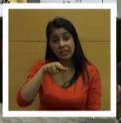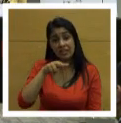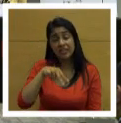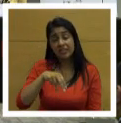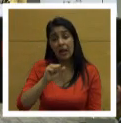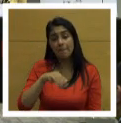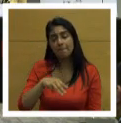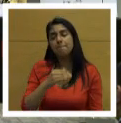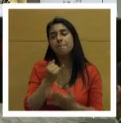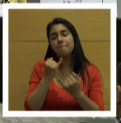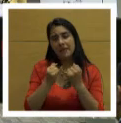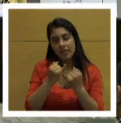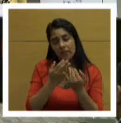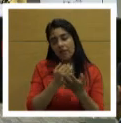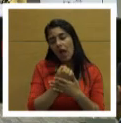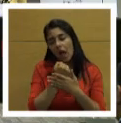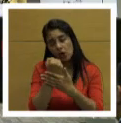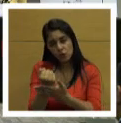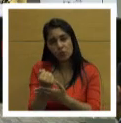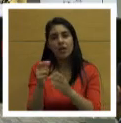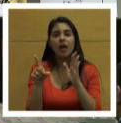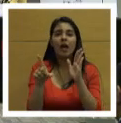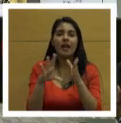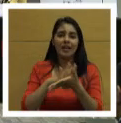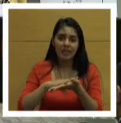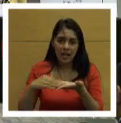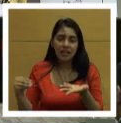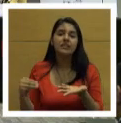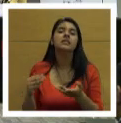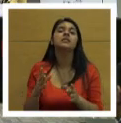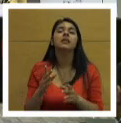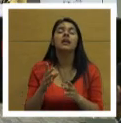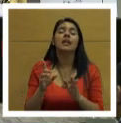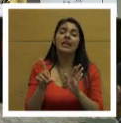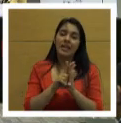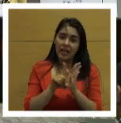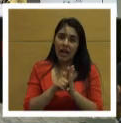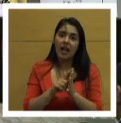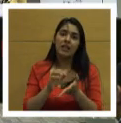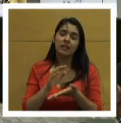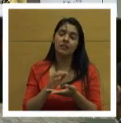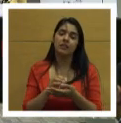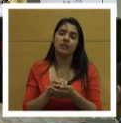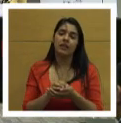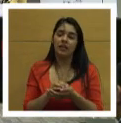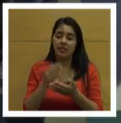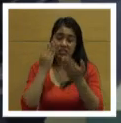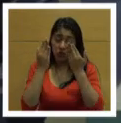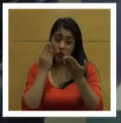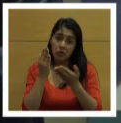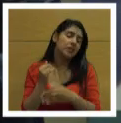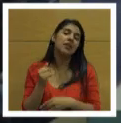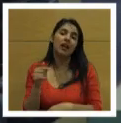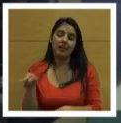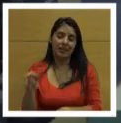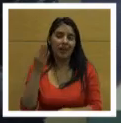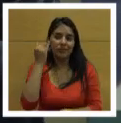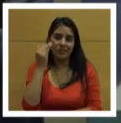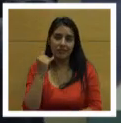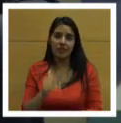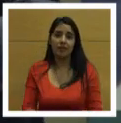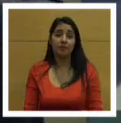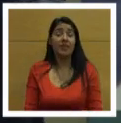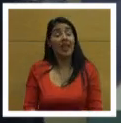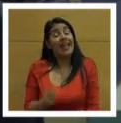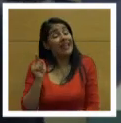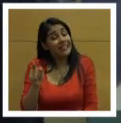y obviamente le iba a incluir en todo el proceso, y entonces que si ella hubiese sabido, digamos, qué hacía específicamente la institución,